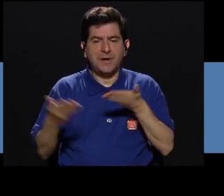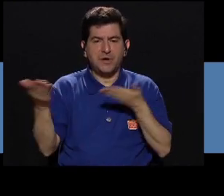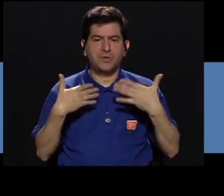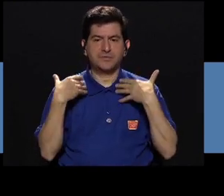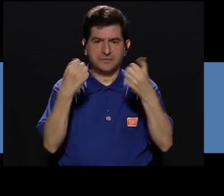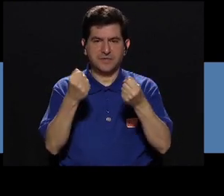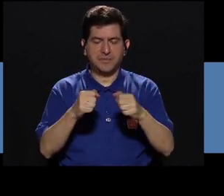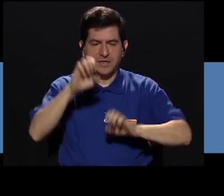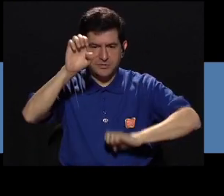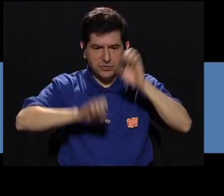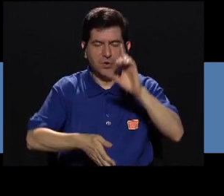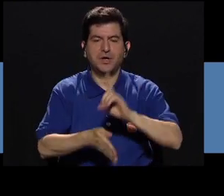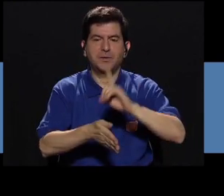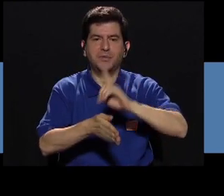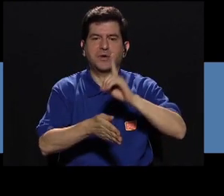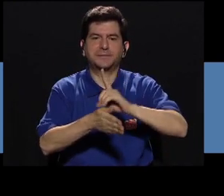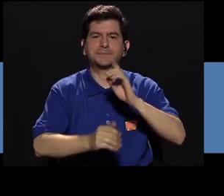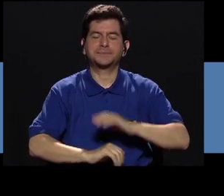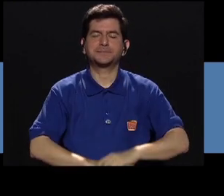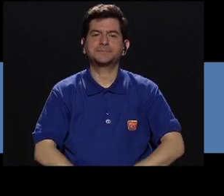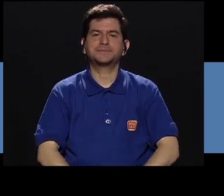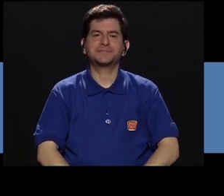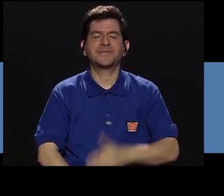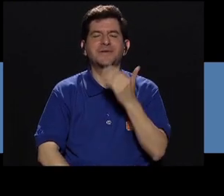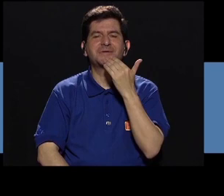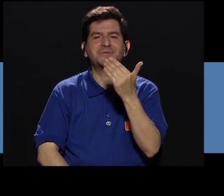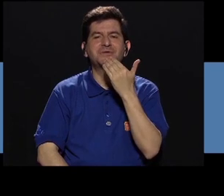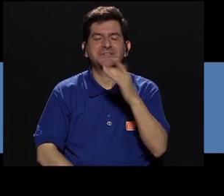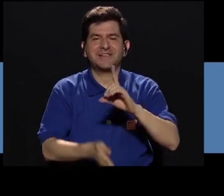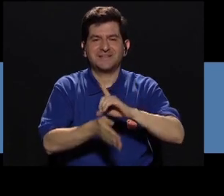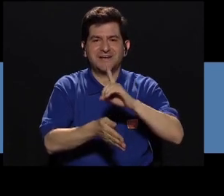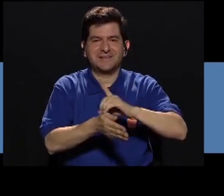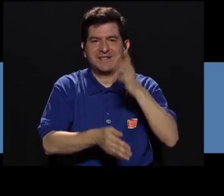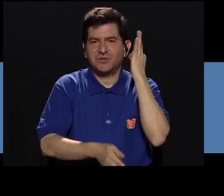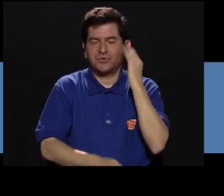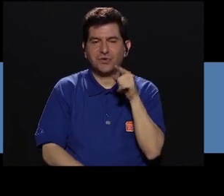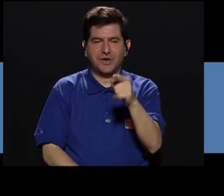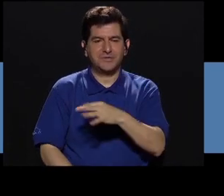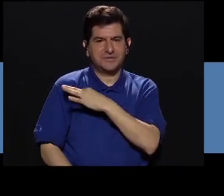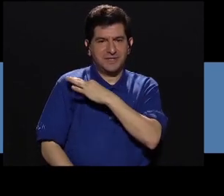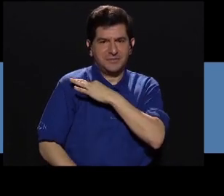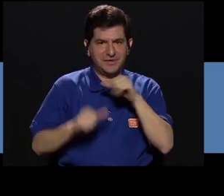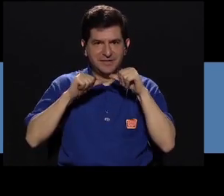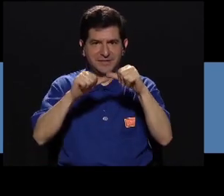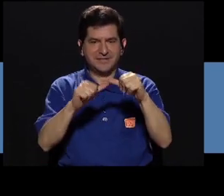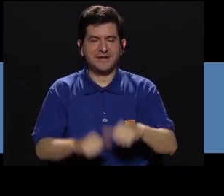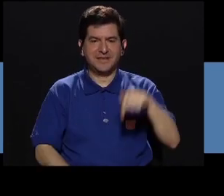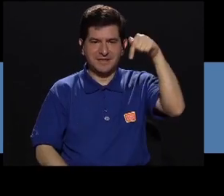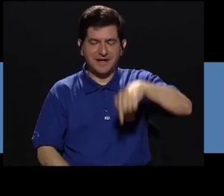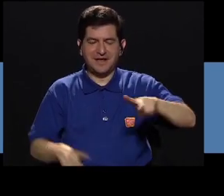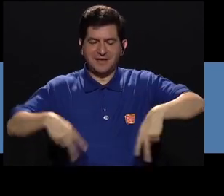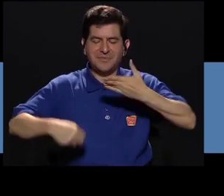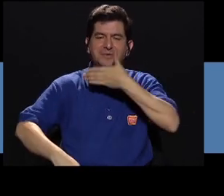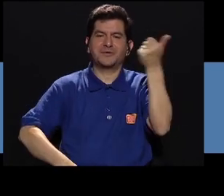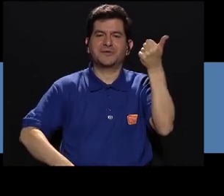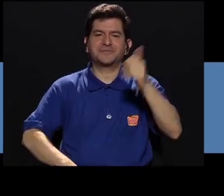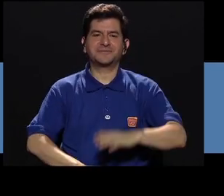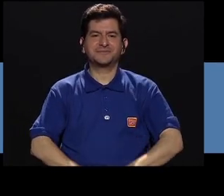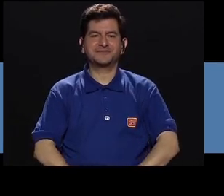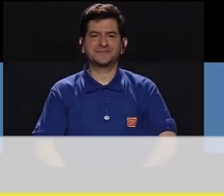servicio de salud para que sea evaluado médicamente muchas gracias doctora a usted le invito a que continúe con más de vivir